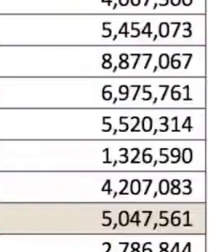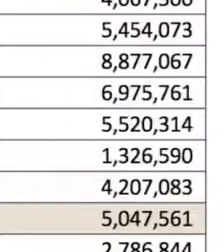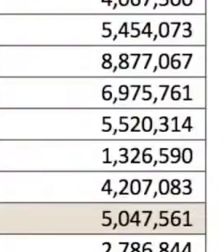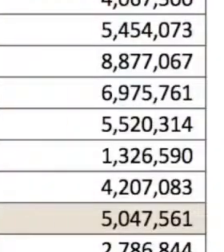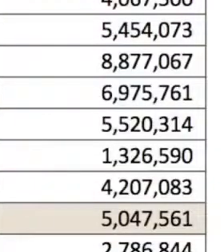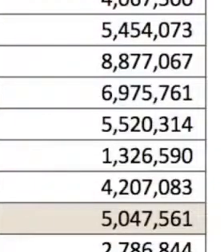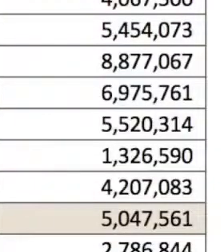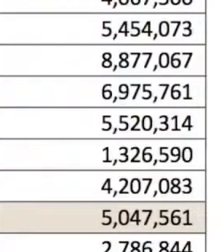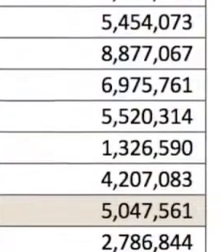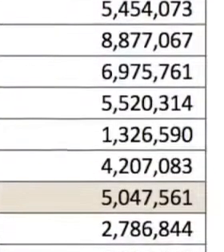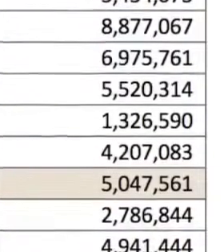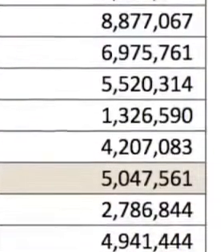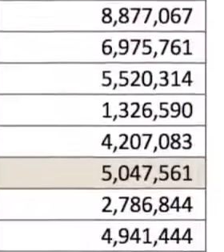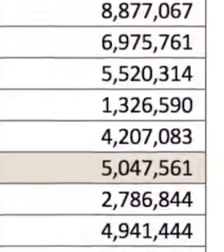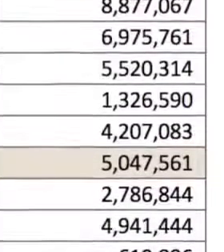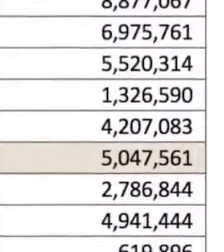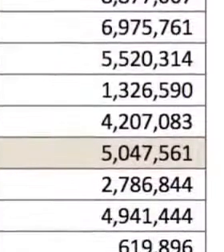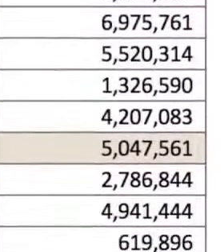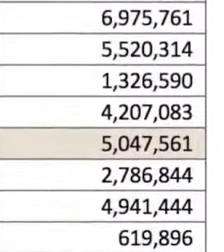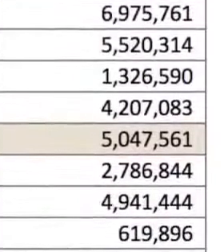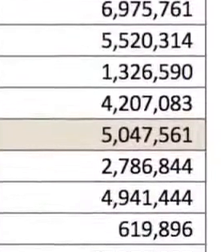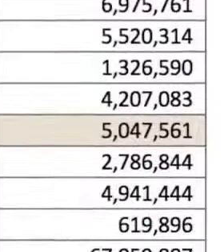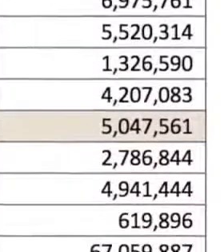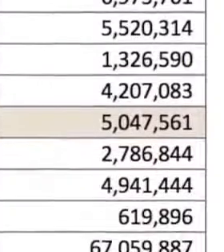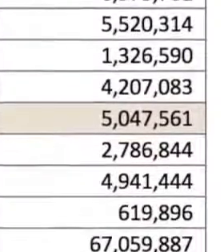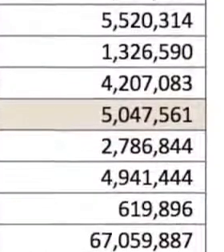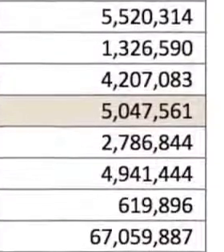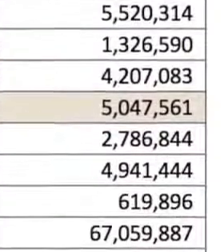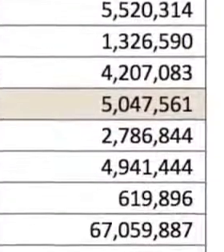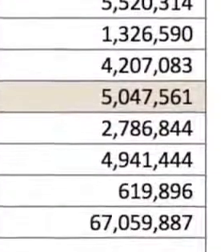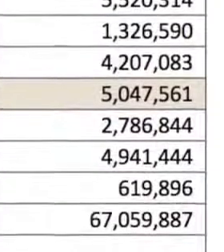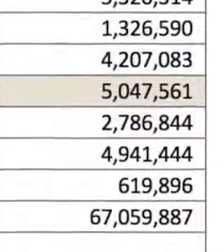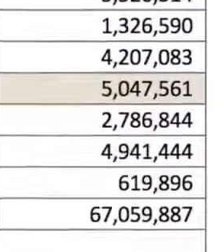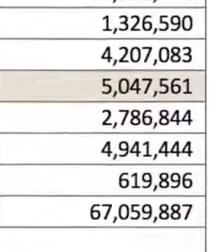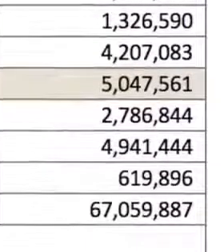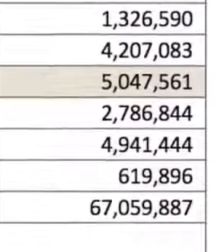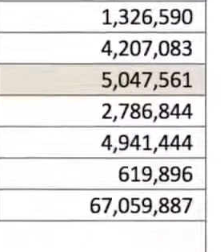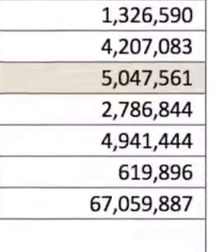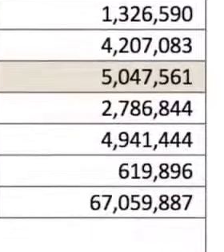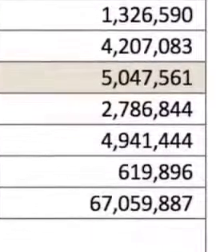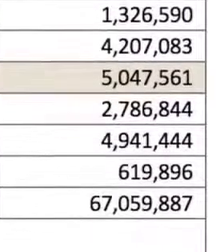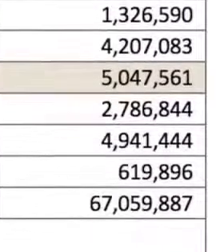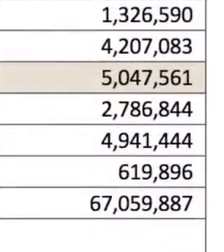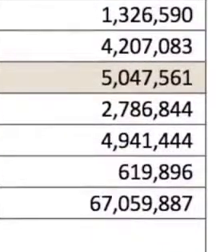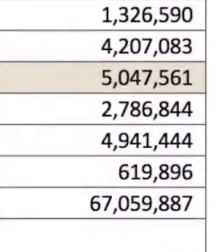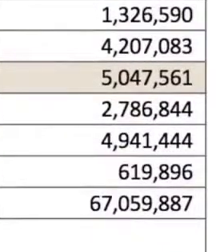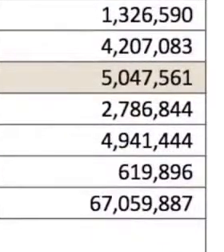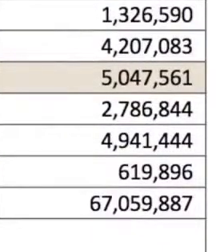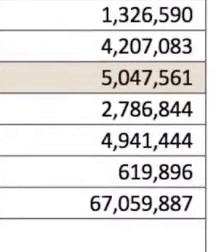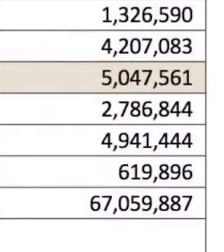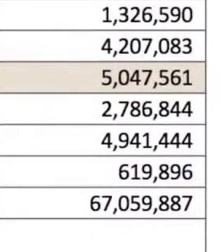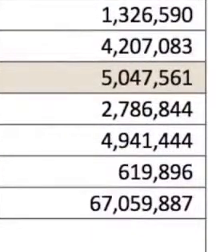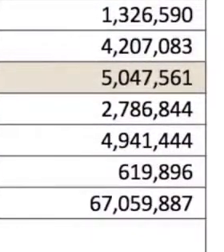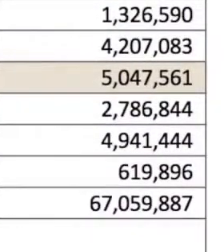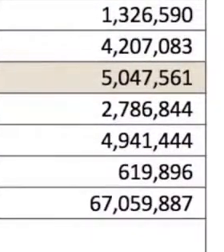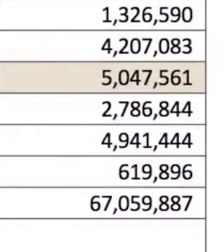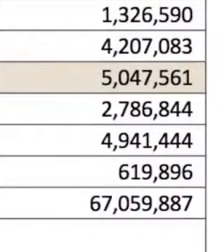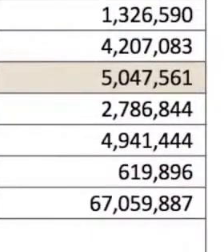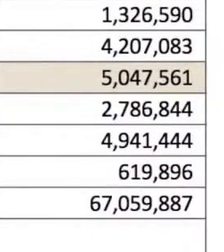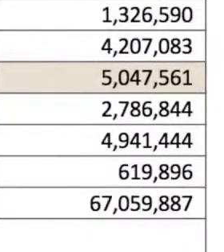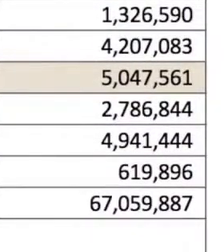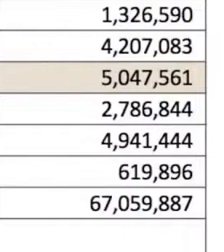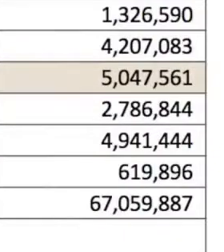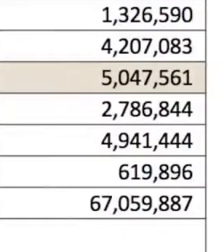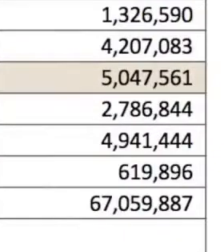afectados por la epidemia. Francia, 33. Entonces, básicamente aquí lo que se trata es de no perder el ritmo, no parar, continuar. Como decía yo hace unos minutos en la